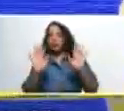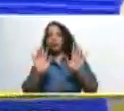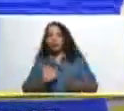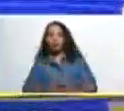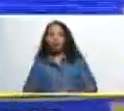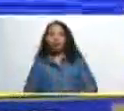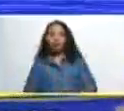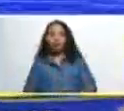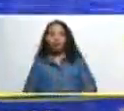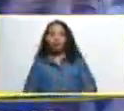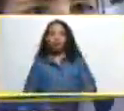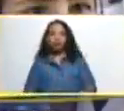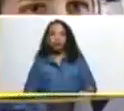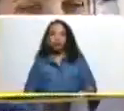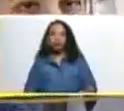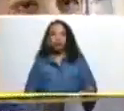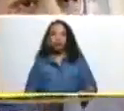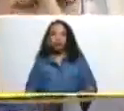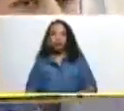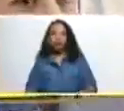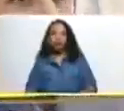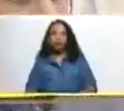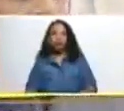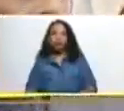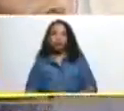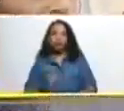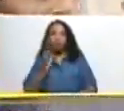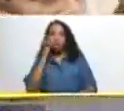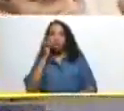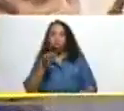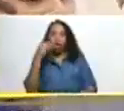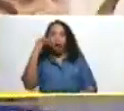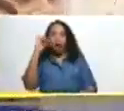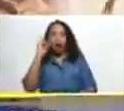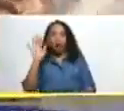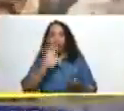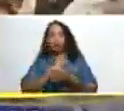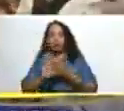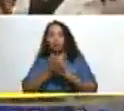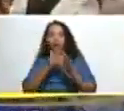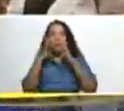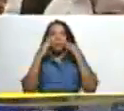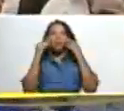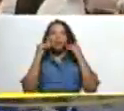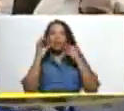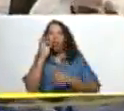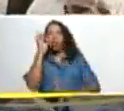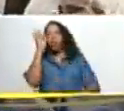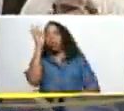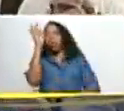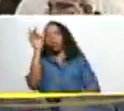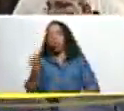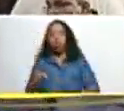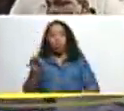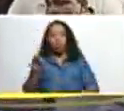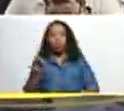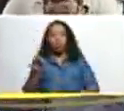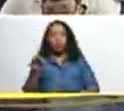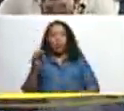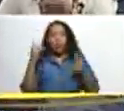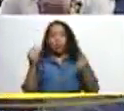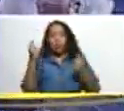ya tiene la intuición. Tiene la intuición.